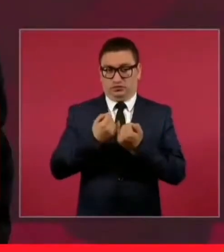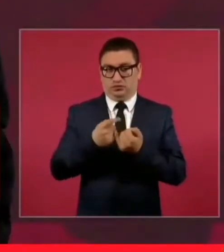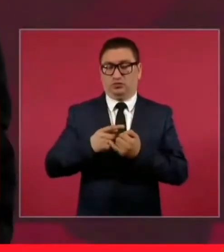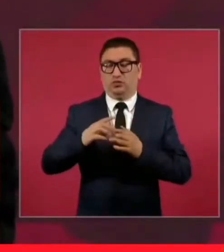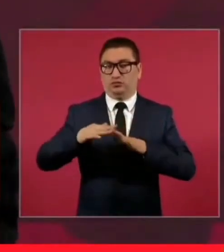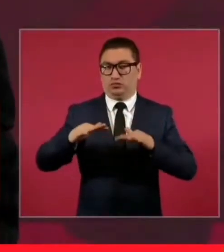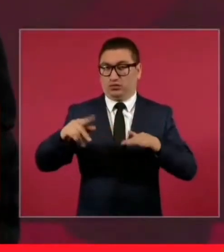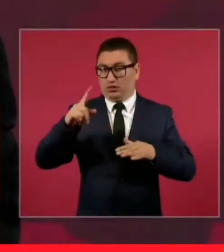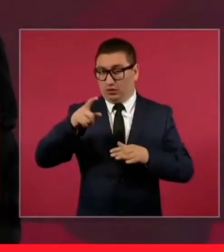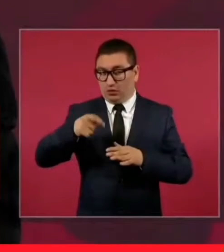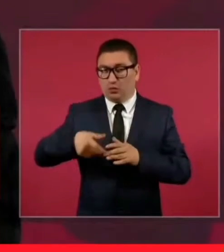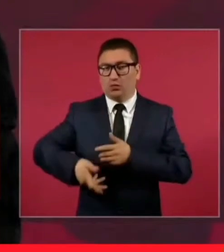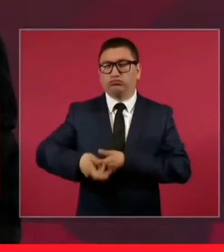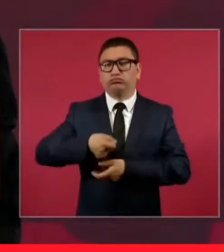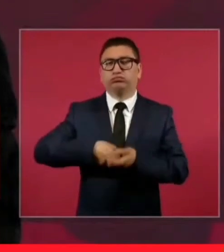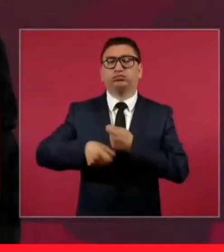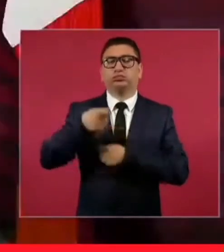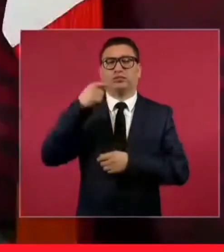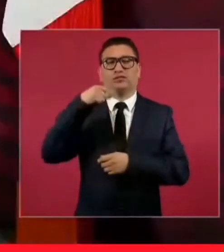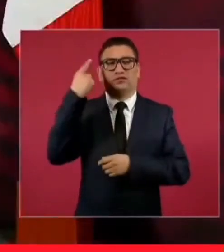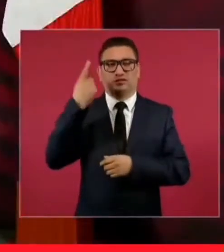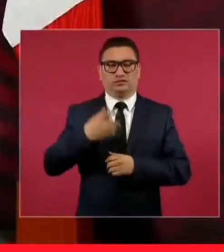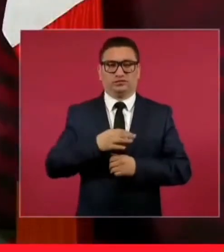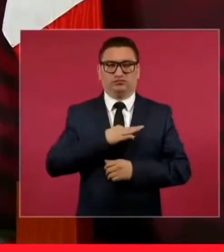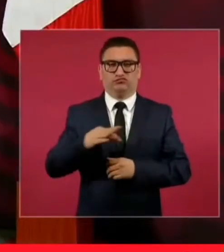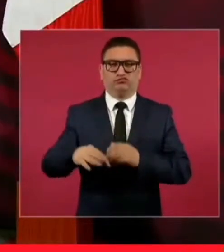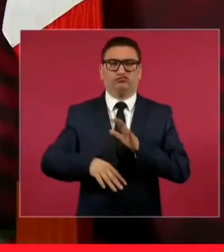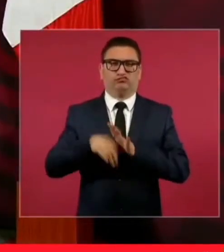y cuesta menos extraer el petróleo.